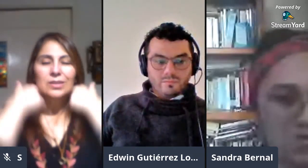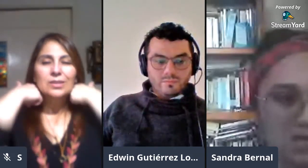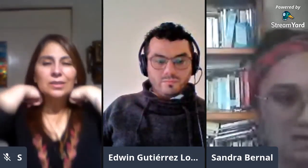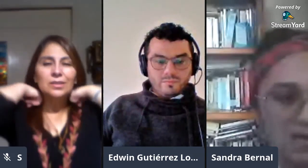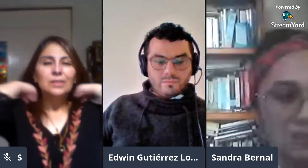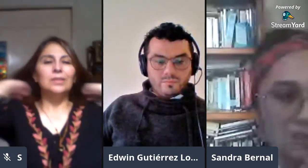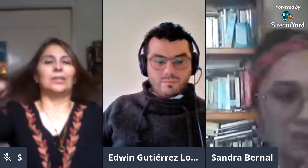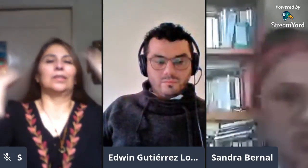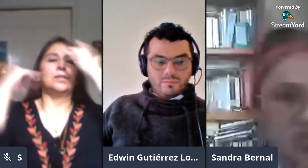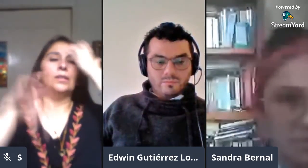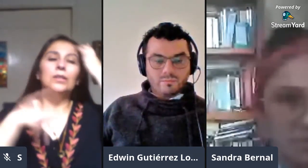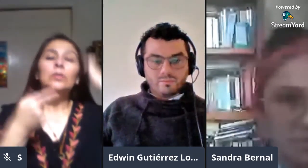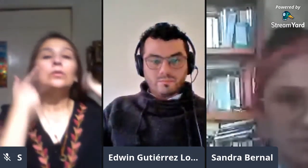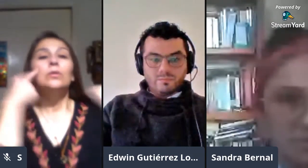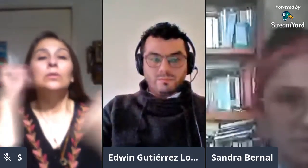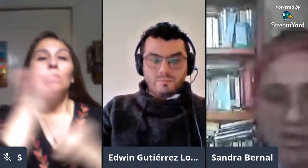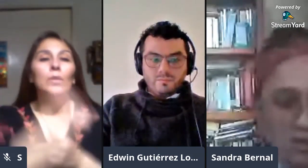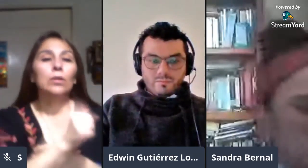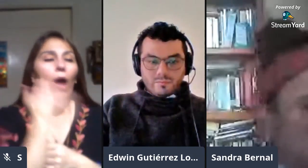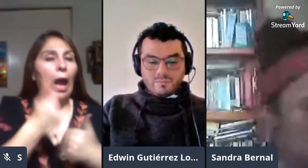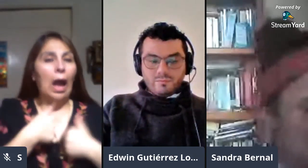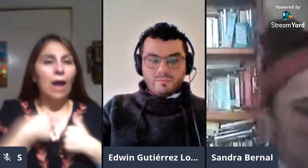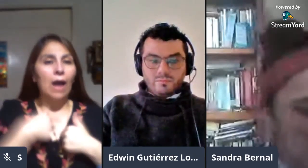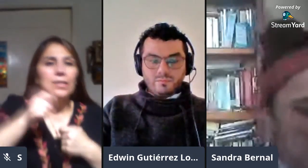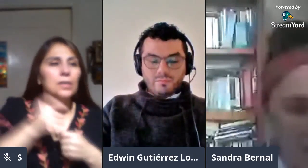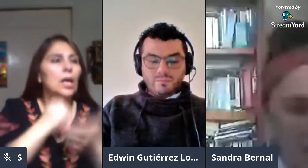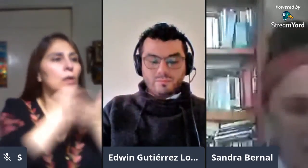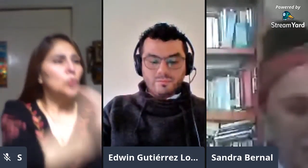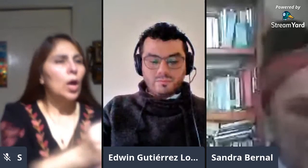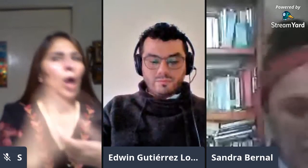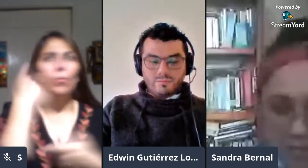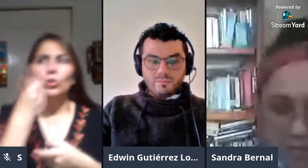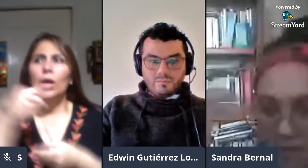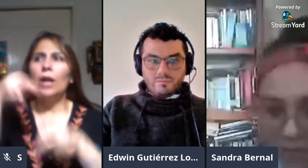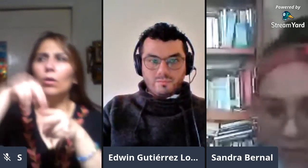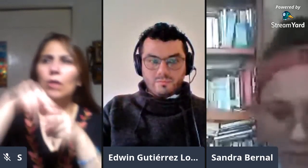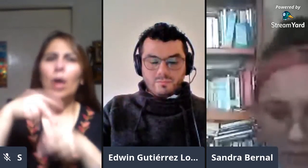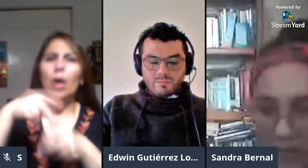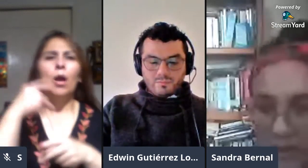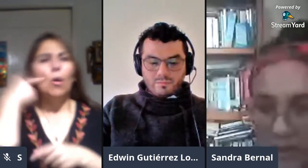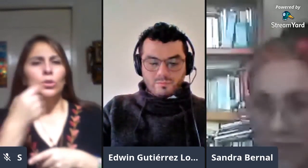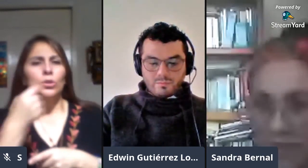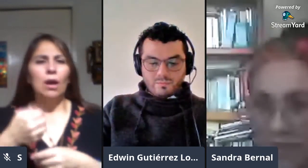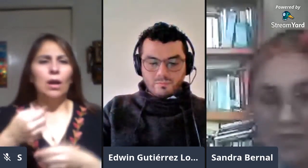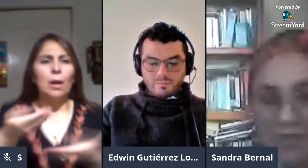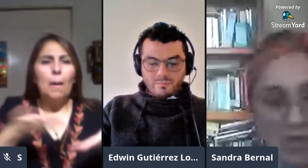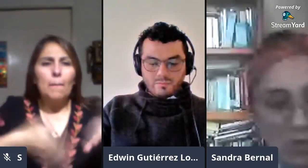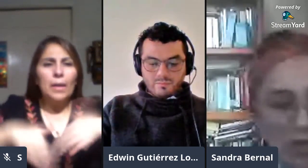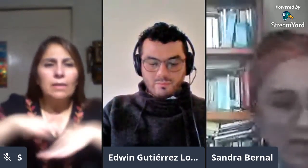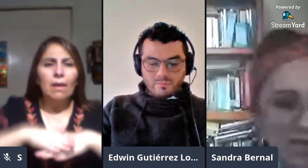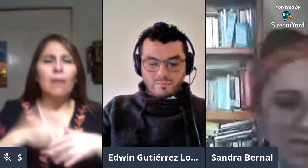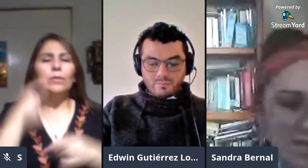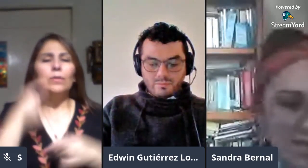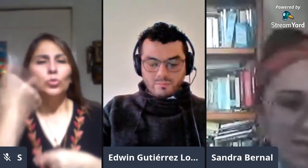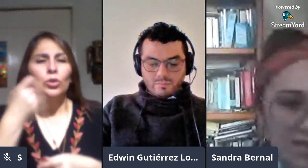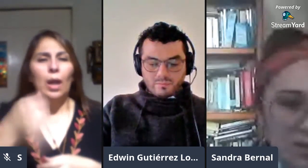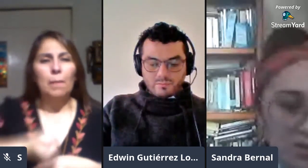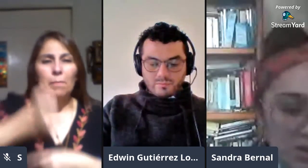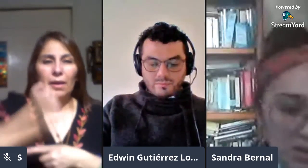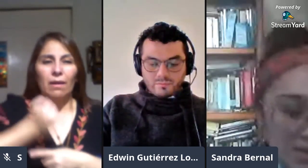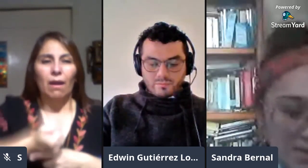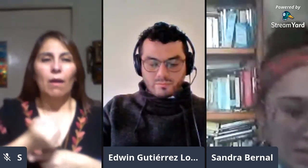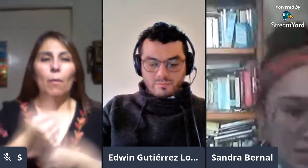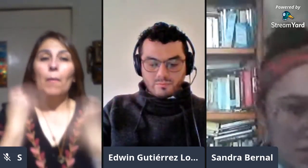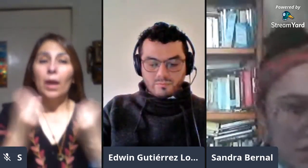la necesidad constante de apoyar a los demás, de buscar recursos, de buscar mercados, de buscar pañales, de buscar, bueno, tratando de suplir las necesidades